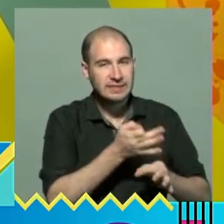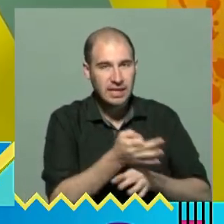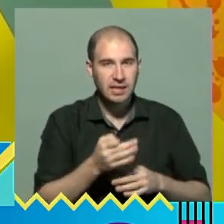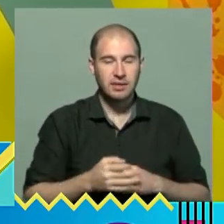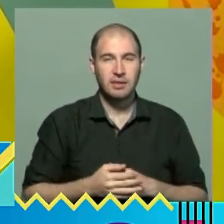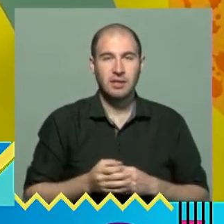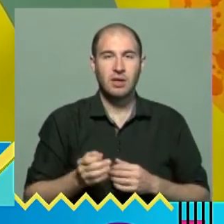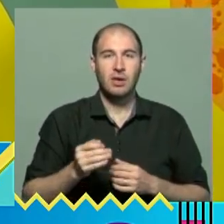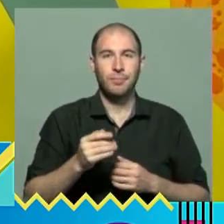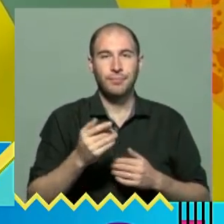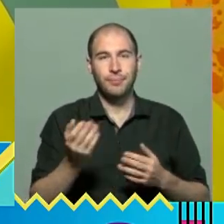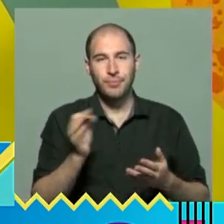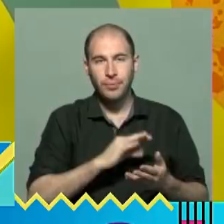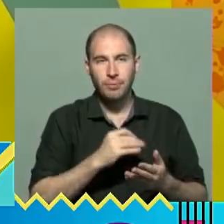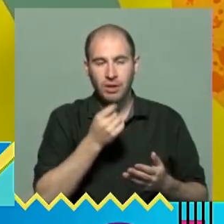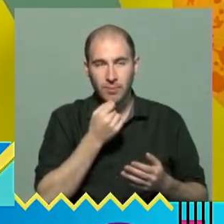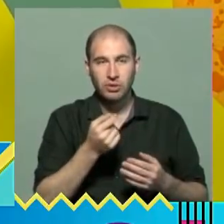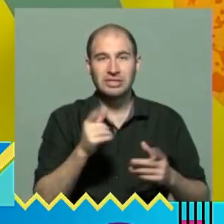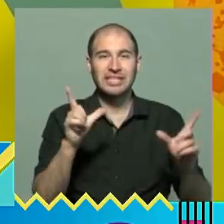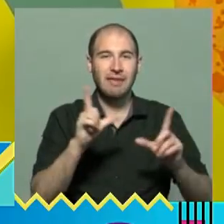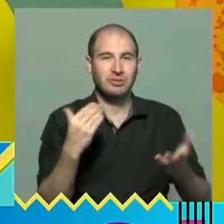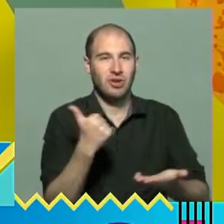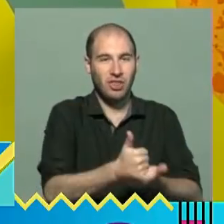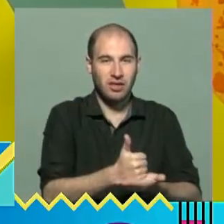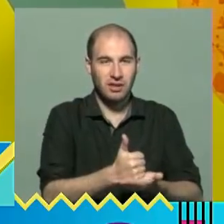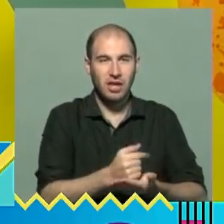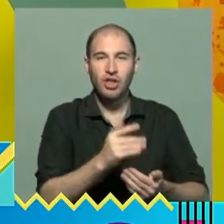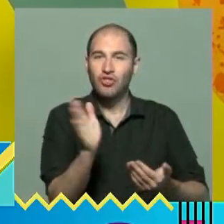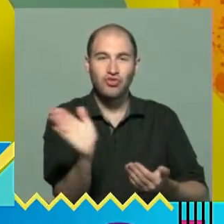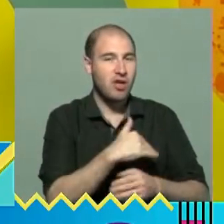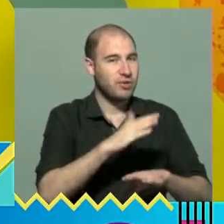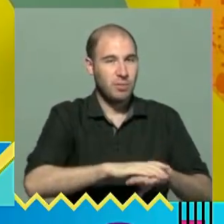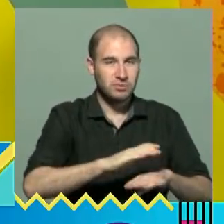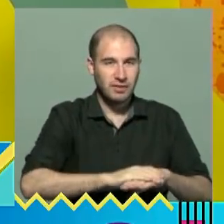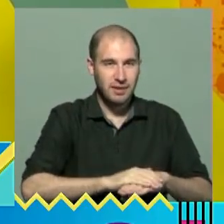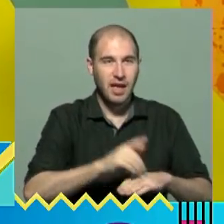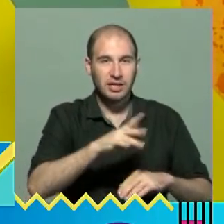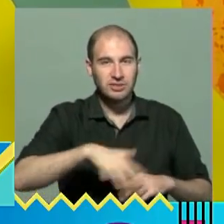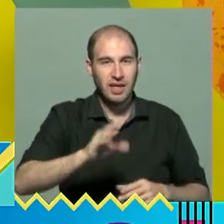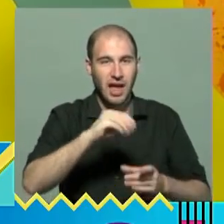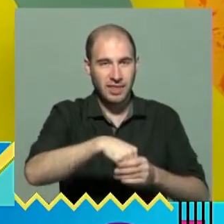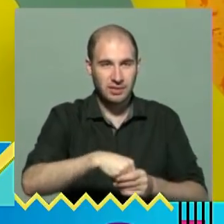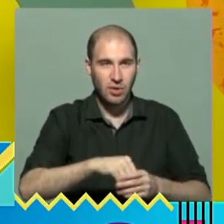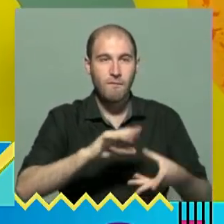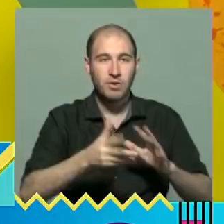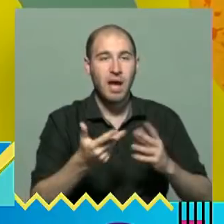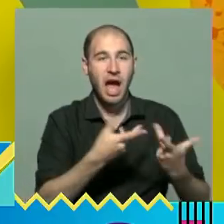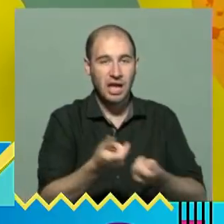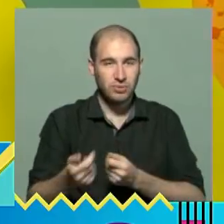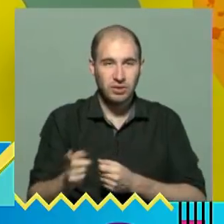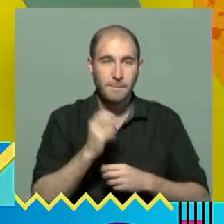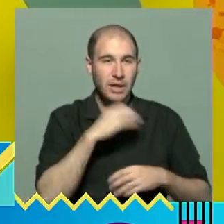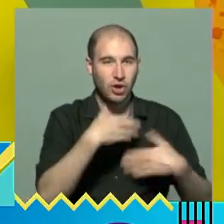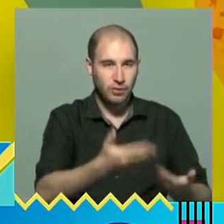educando, ya sea siendo conductora de televisión. Bien. Todos tenemos una responsabilidad en esta sociedad y el modo de ayudar para que sea